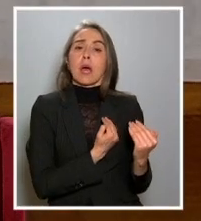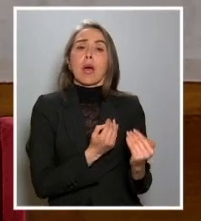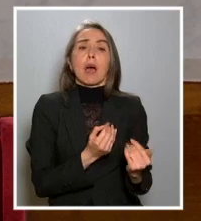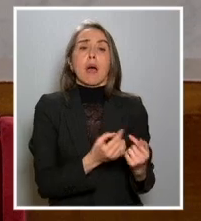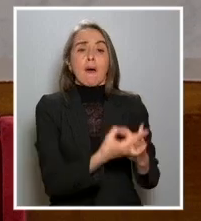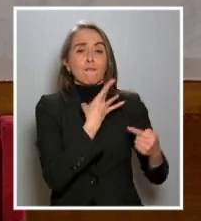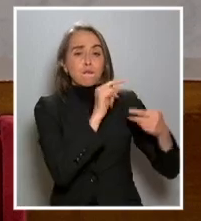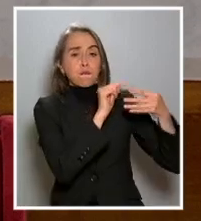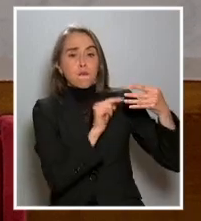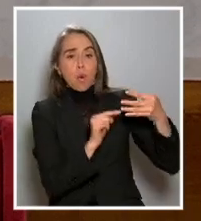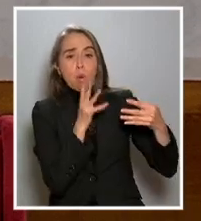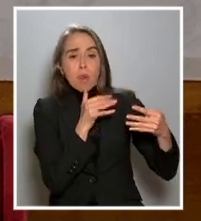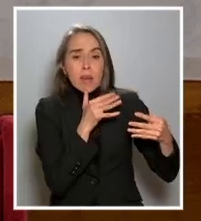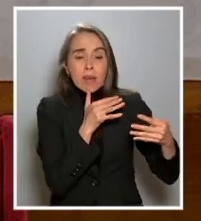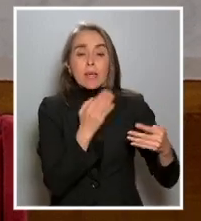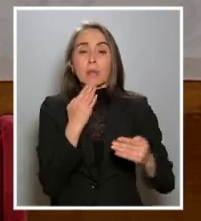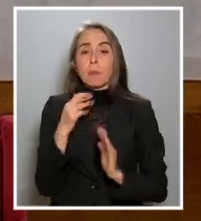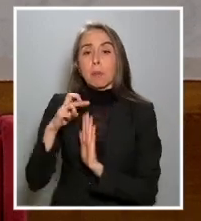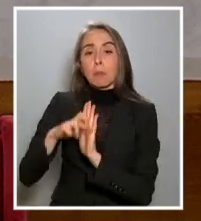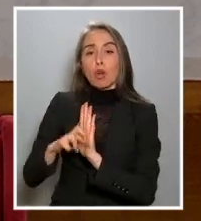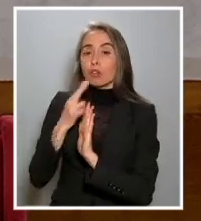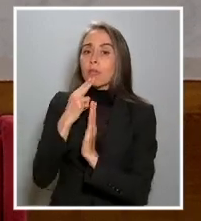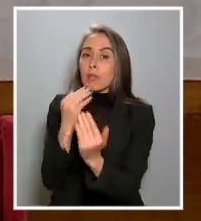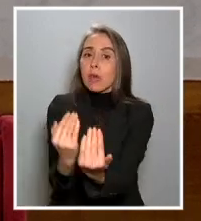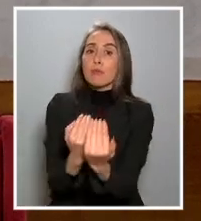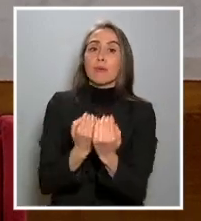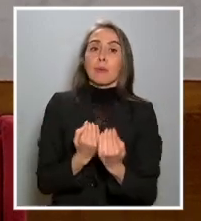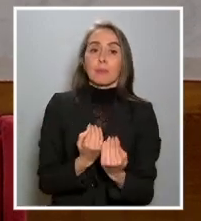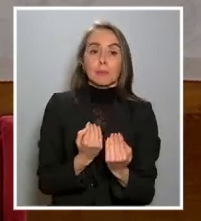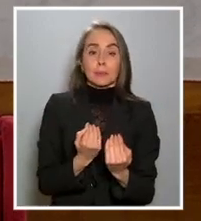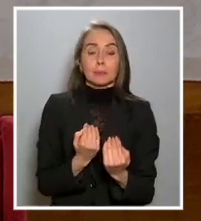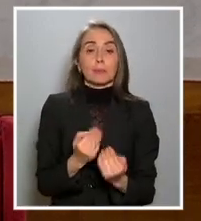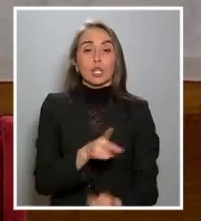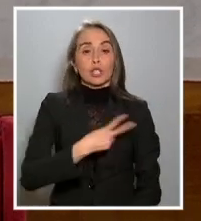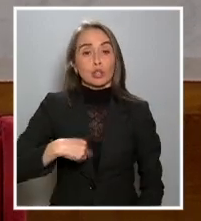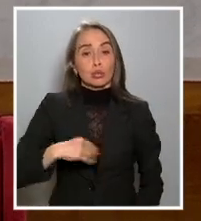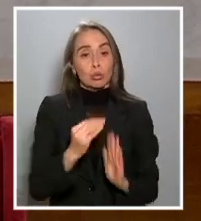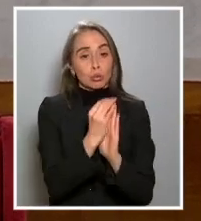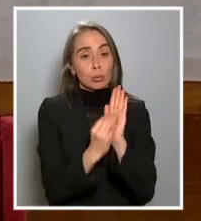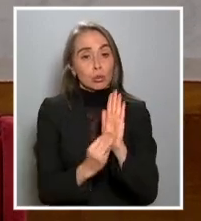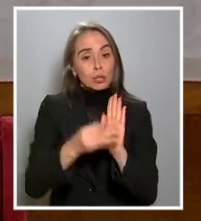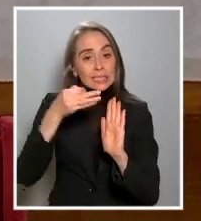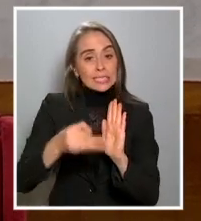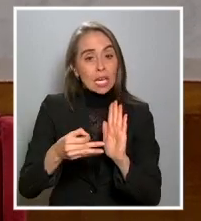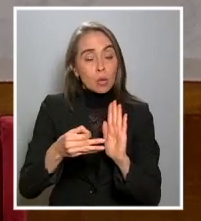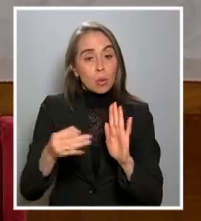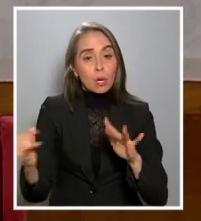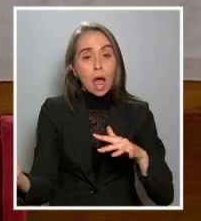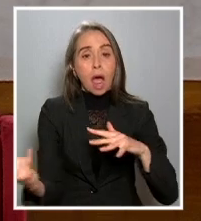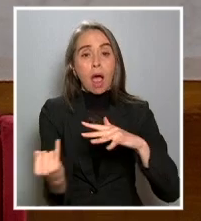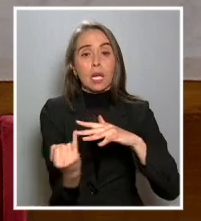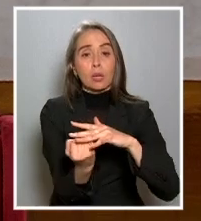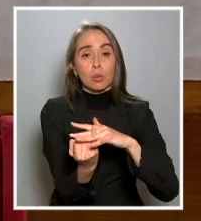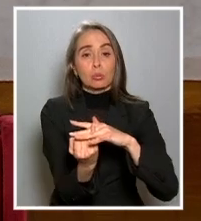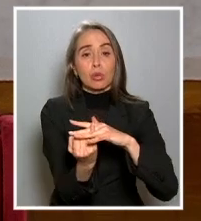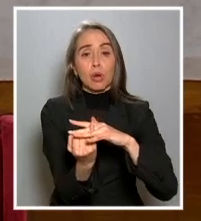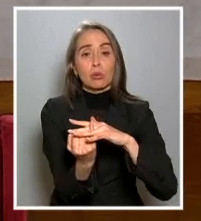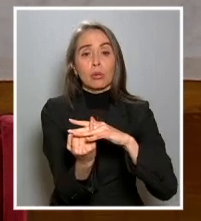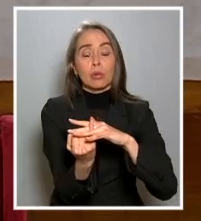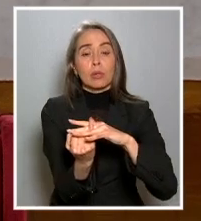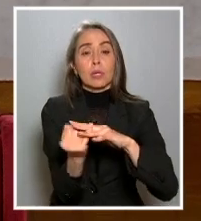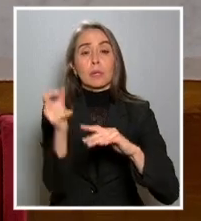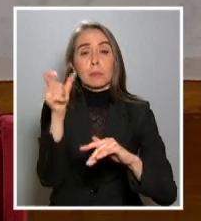vulnerabilidades como en sus proyectos de vida. Hemos asegurado la inclusión de